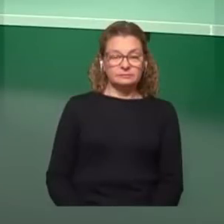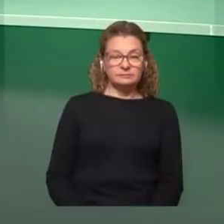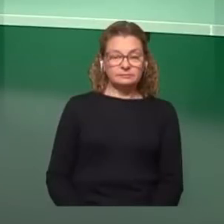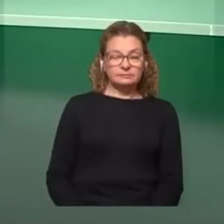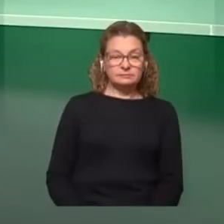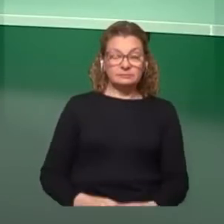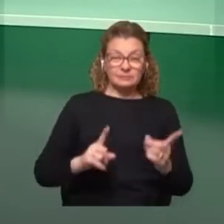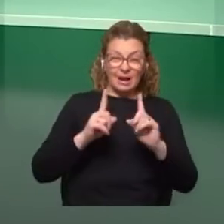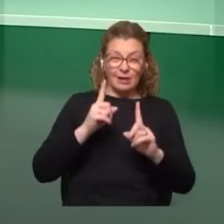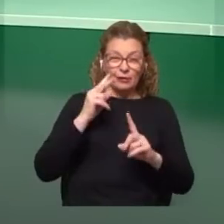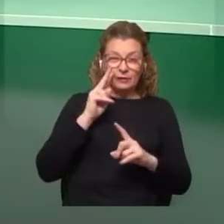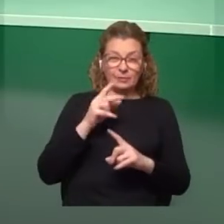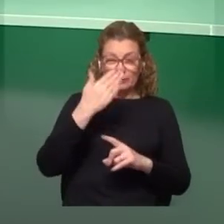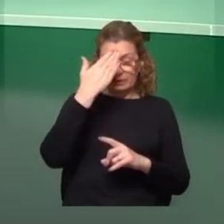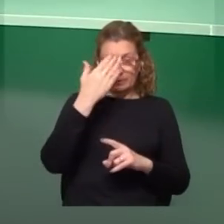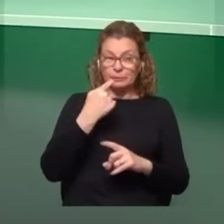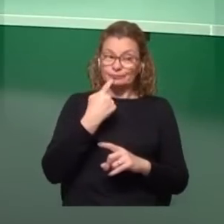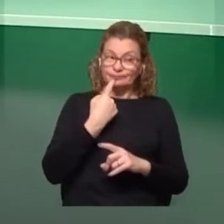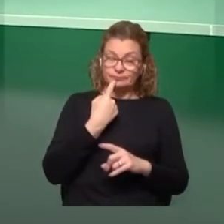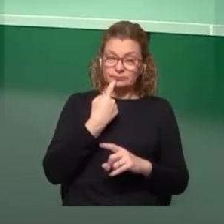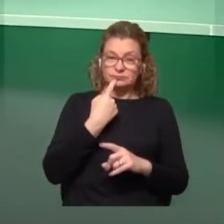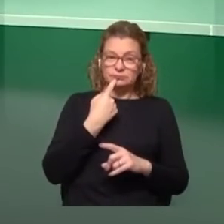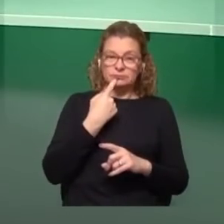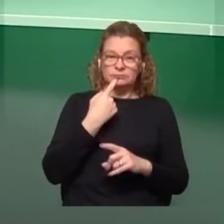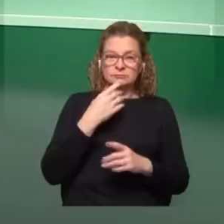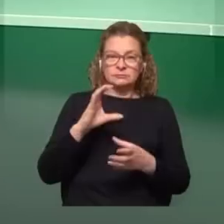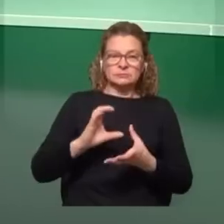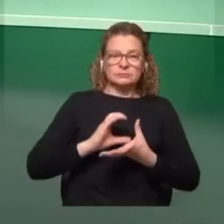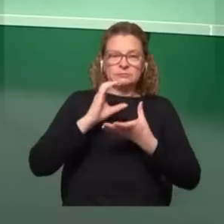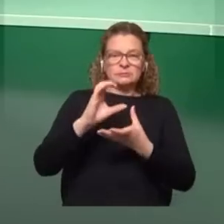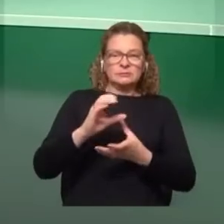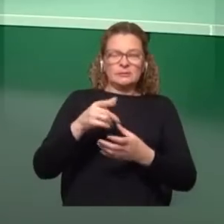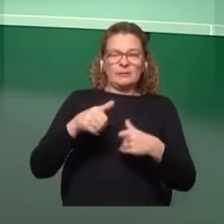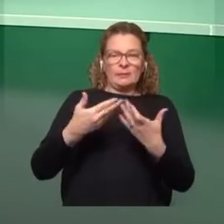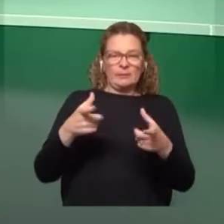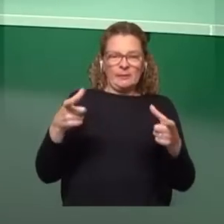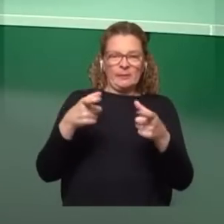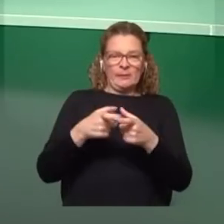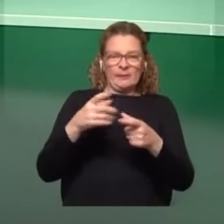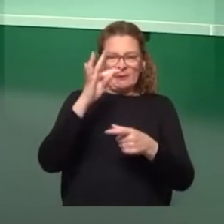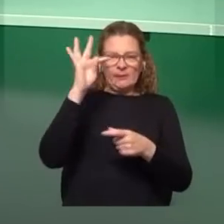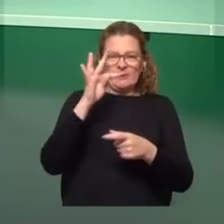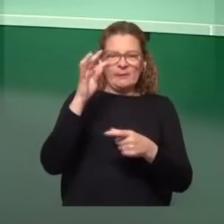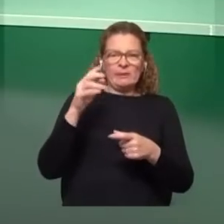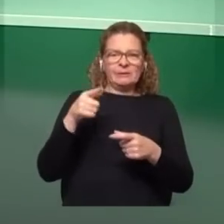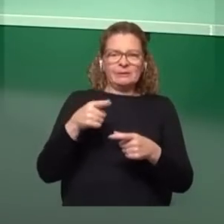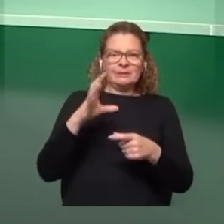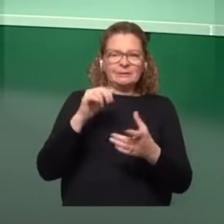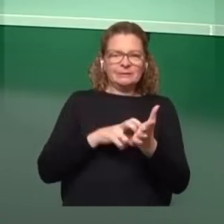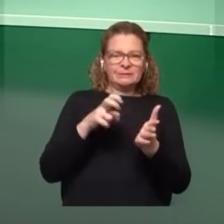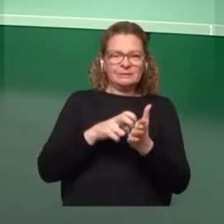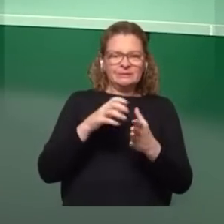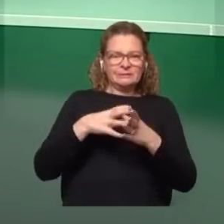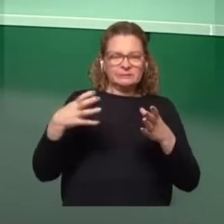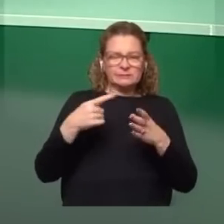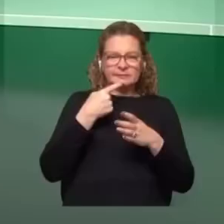bien algo veíamos el frente amplio cuestionó el refuerzo presupuestal que recibirá la comisión técnica mixta de salto grande y